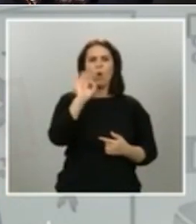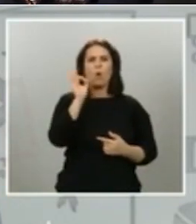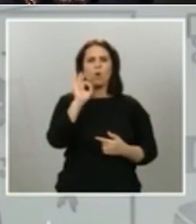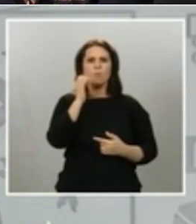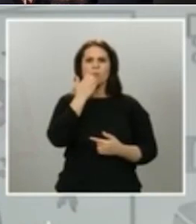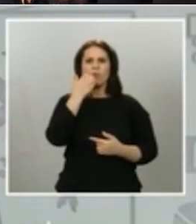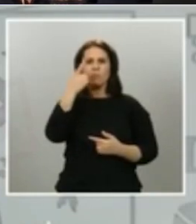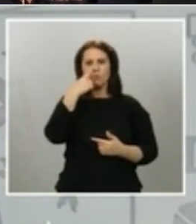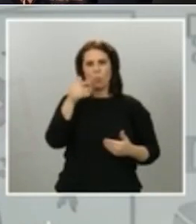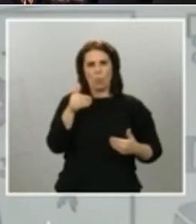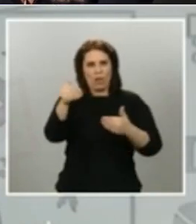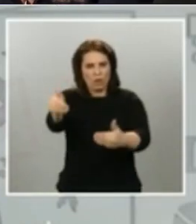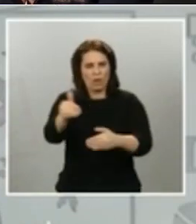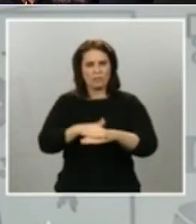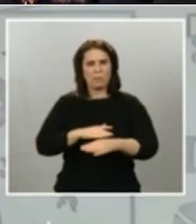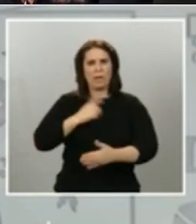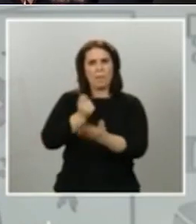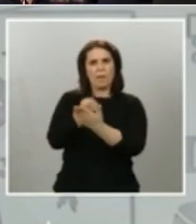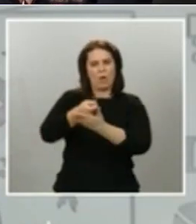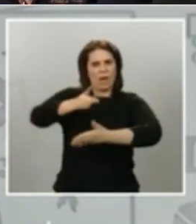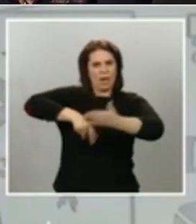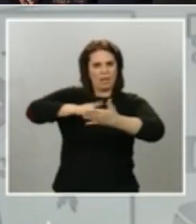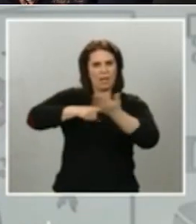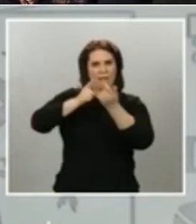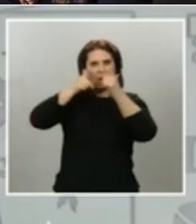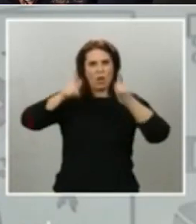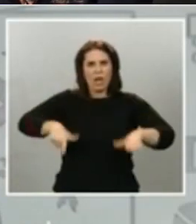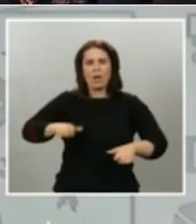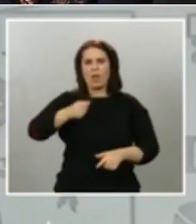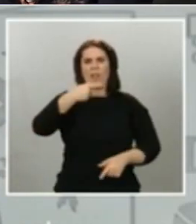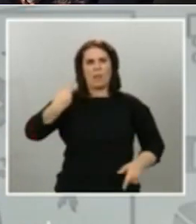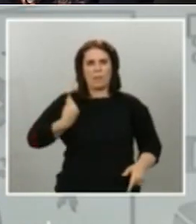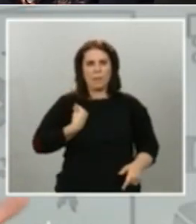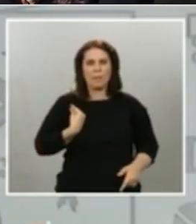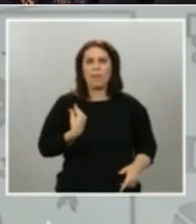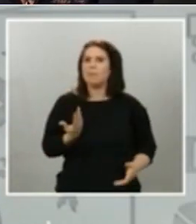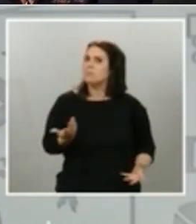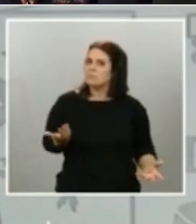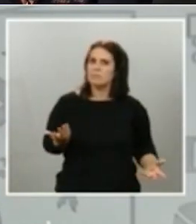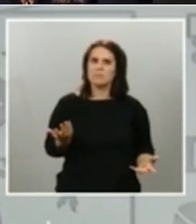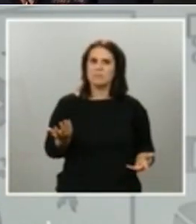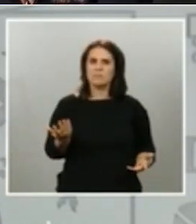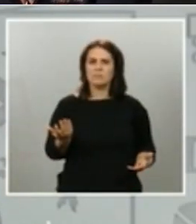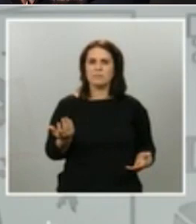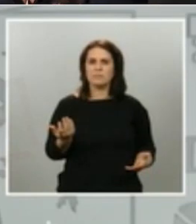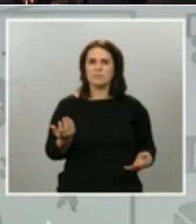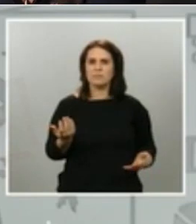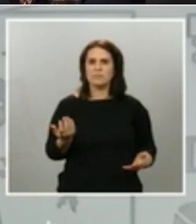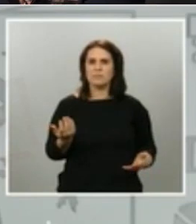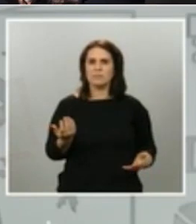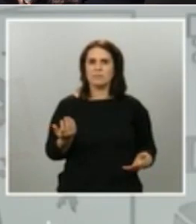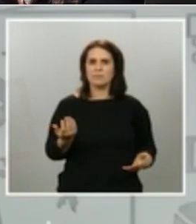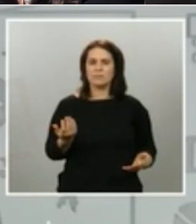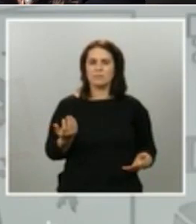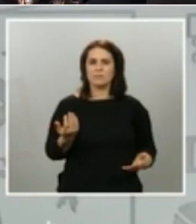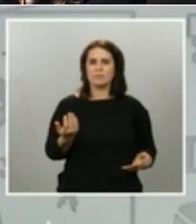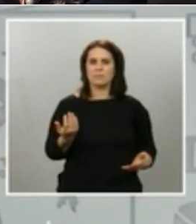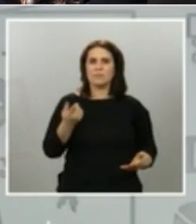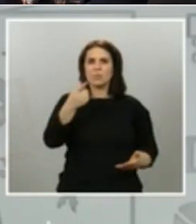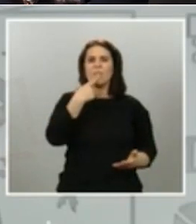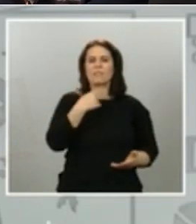españoles ahí está la razón por la cual españa es el país en